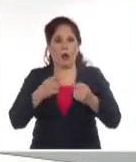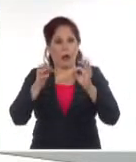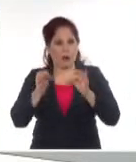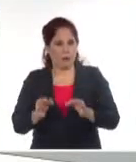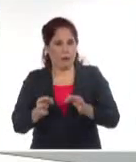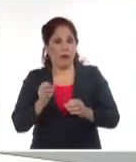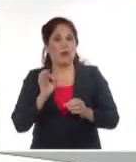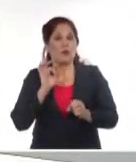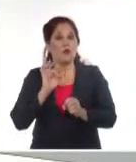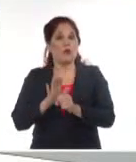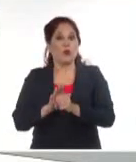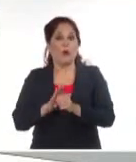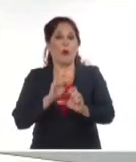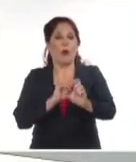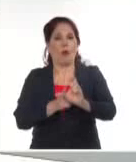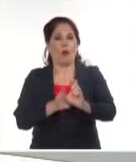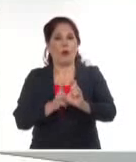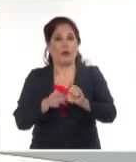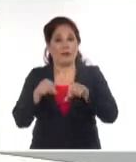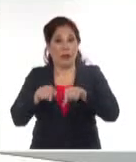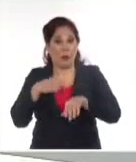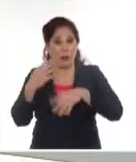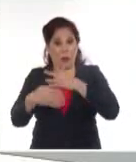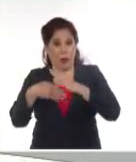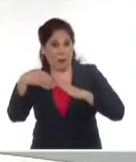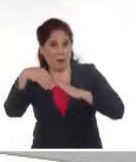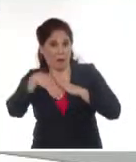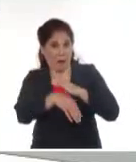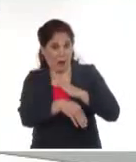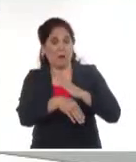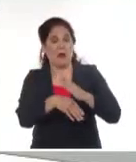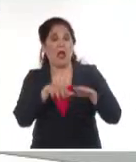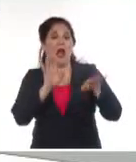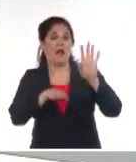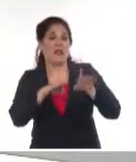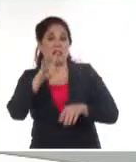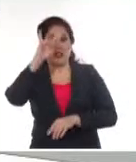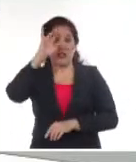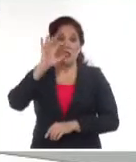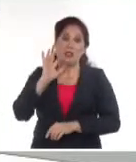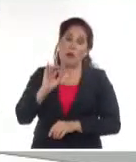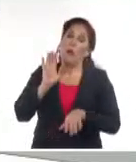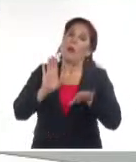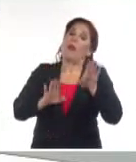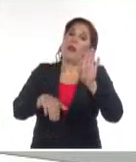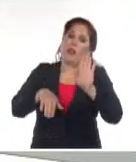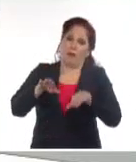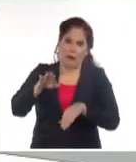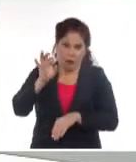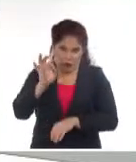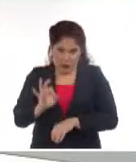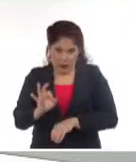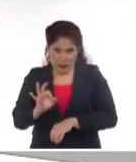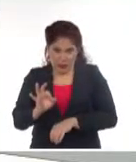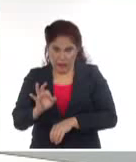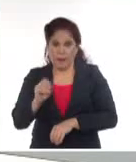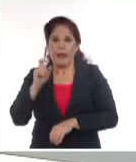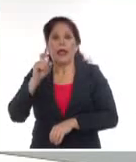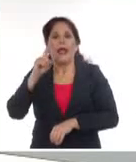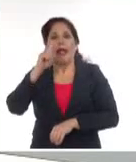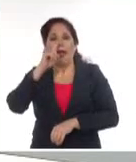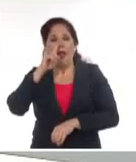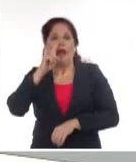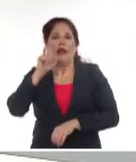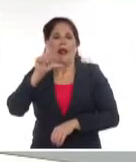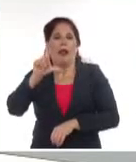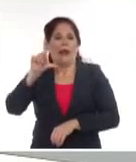con ideales comunistas y aún así las crisis van y vienen a la hora de acercar posiciones. Si así va la cosa con el ELN, imagínense